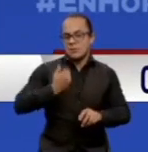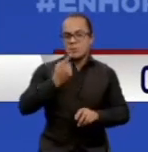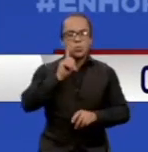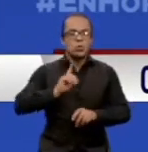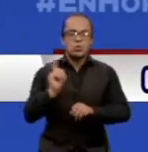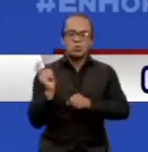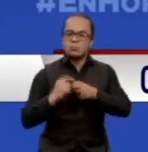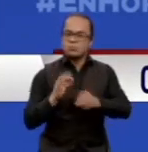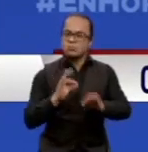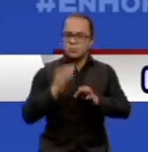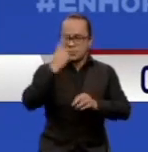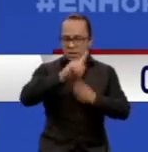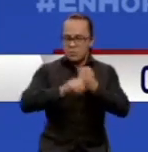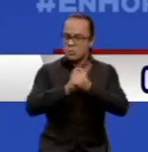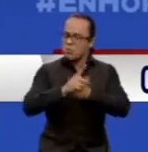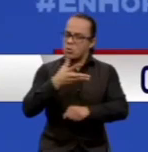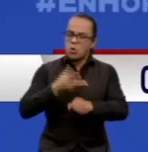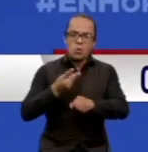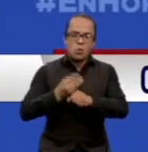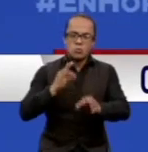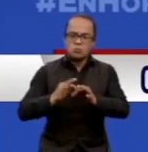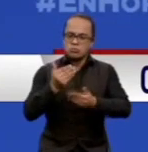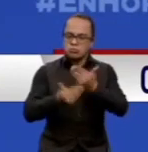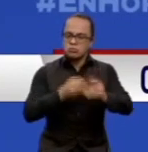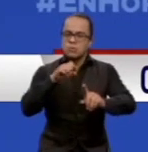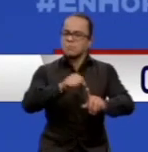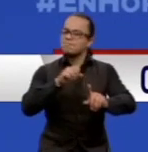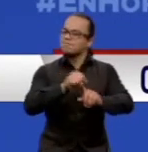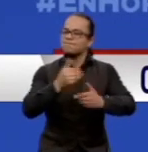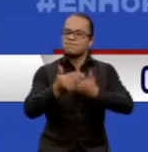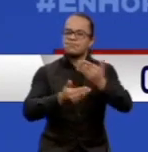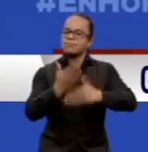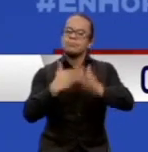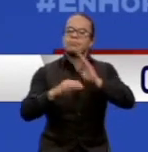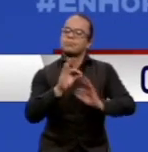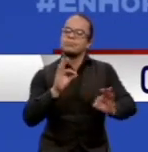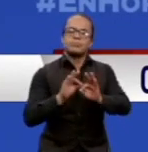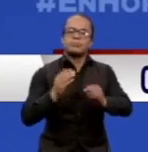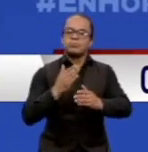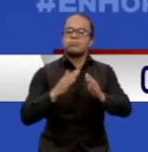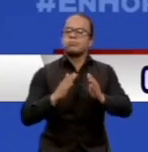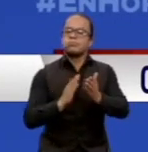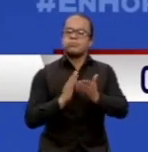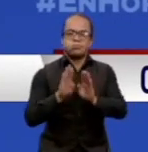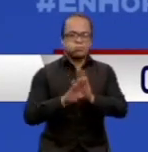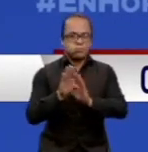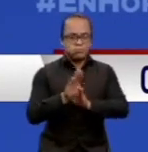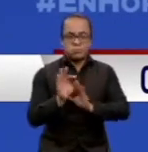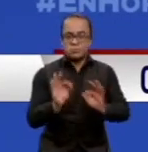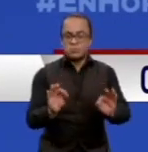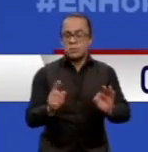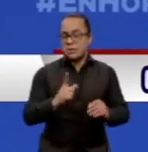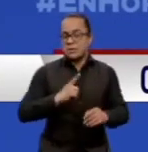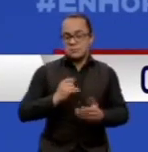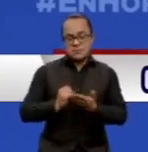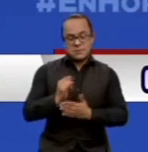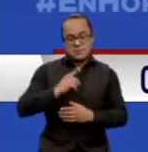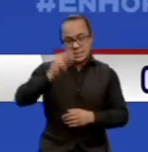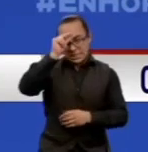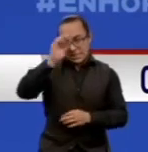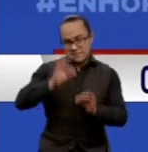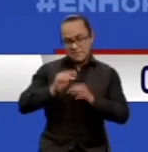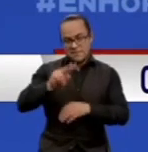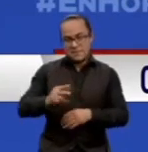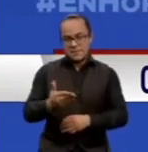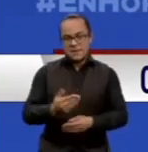resuelve muchísimo para poder entregar metas y crecer. O sea, Así es. ¿cómo no va a ser una decisión inteligente? Claro. Pues